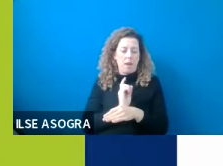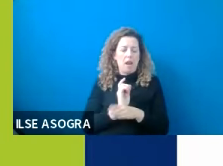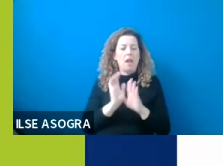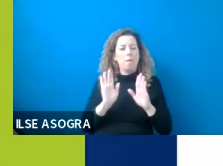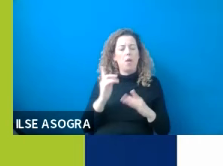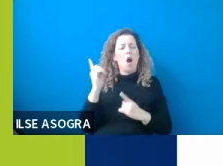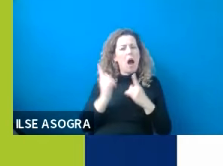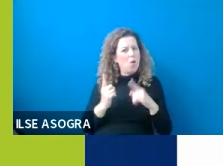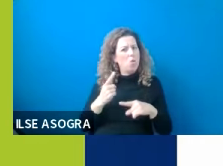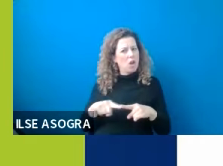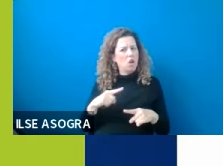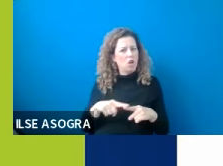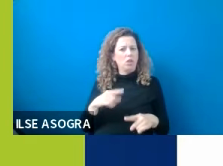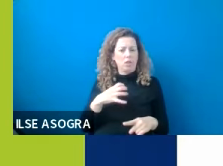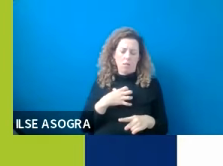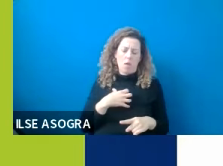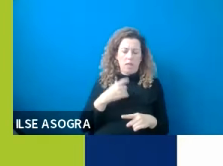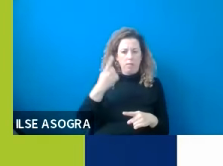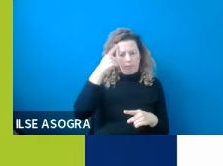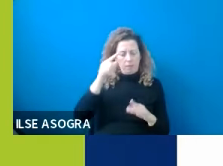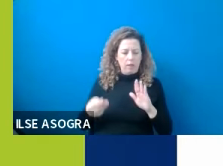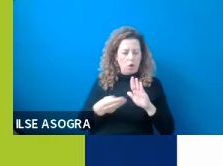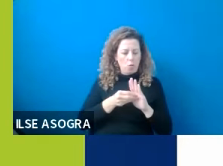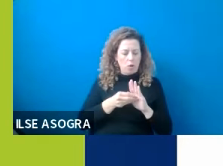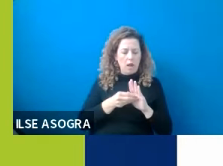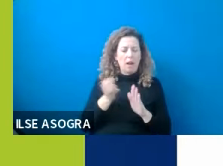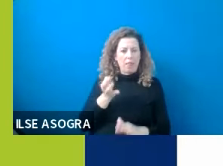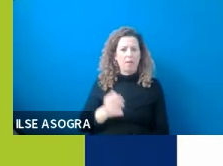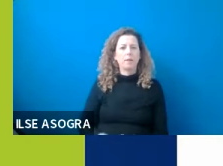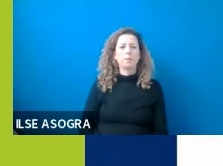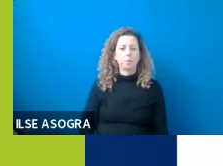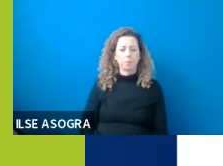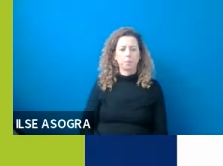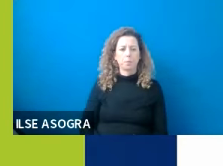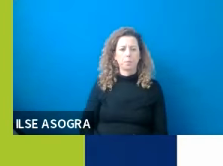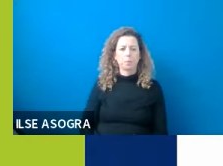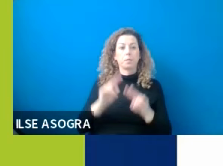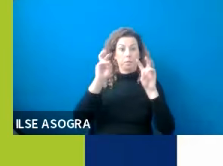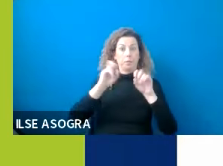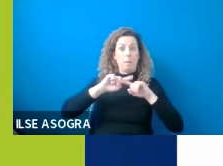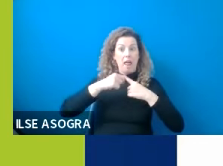algunas sí se pueden tener en cuenta, ¿no? Con respecto a las familias pues tenemos